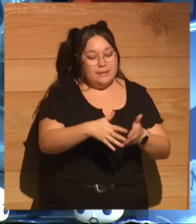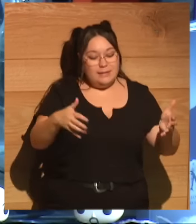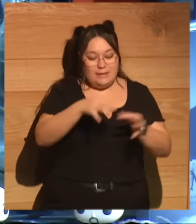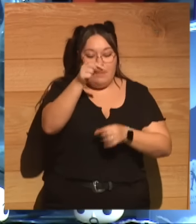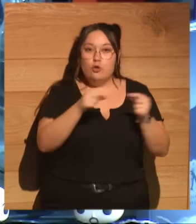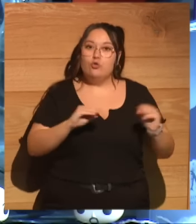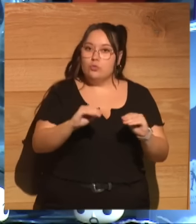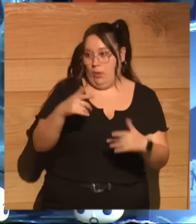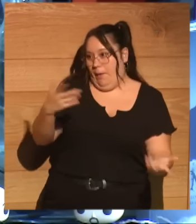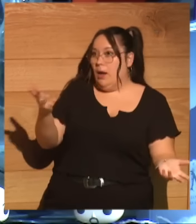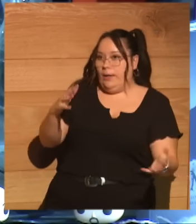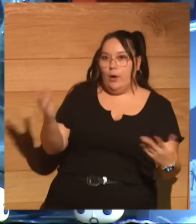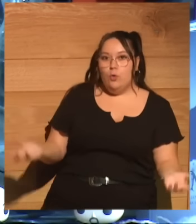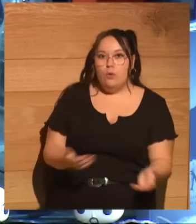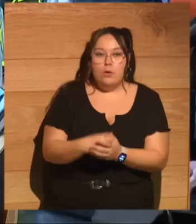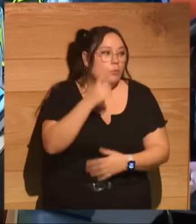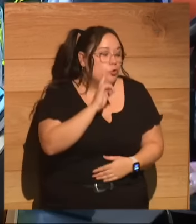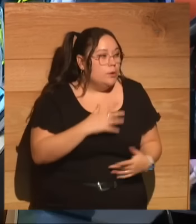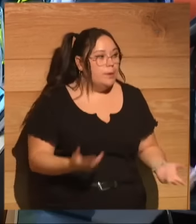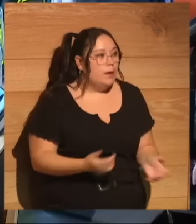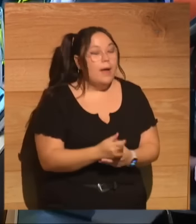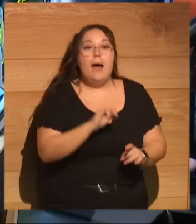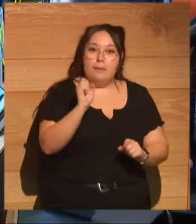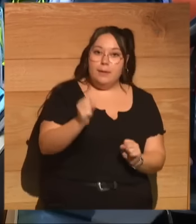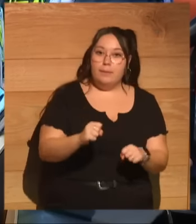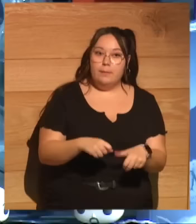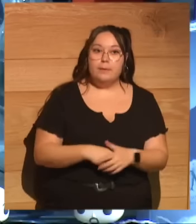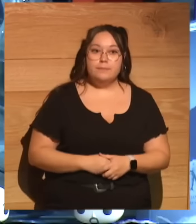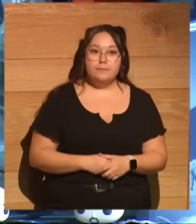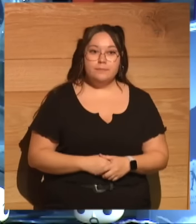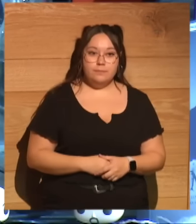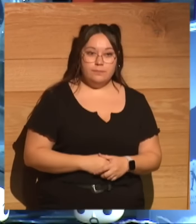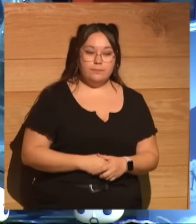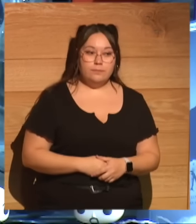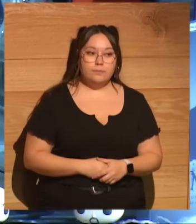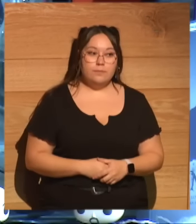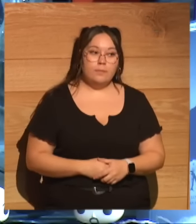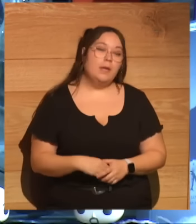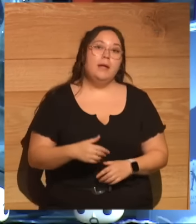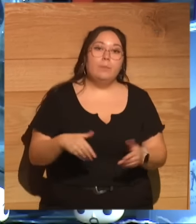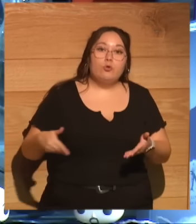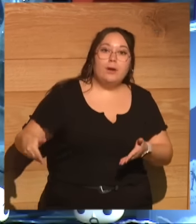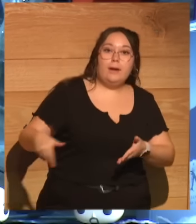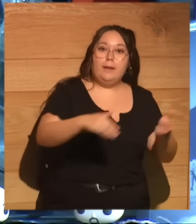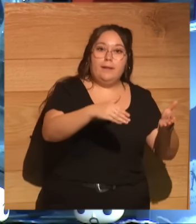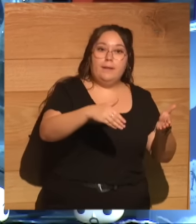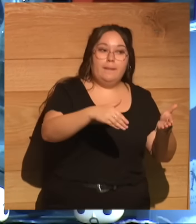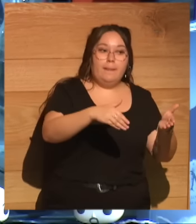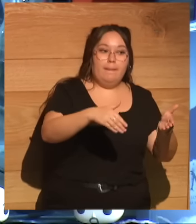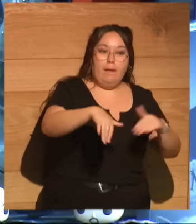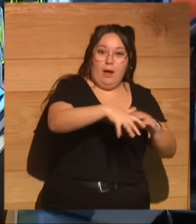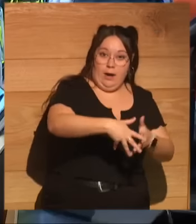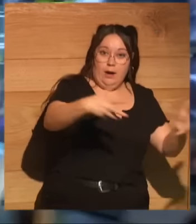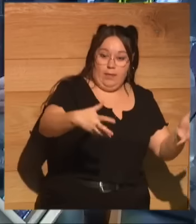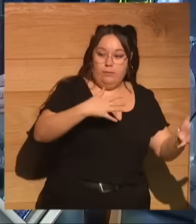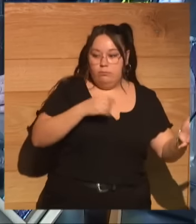vamos a ver tú en qué mundo vives. No lo sabía. Sí, sí. Ah, vale, sí. Vale, va en eso, sí, o sea... Sí. El que va por una avenida tiene preferencia al que va por un callejón.